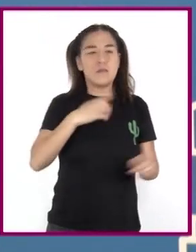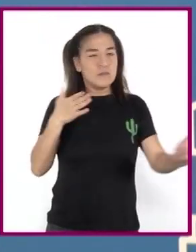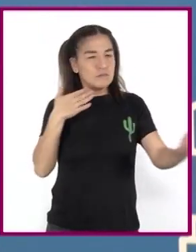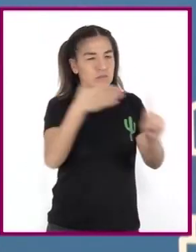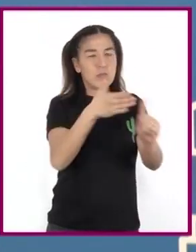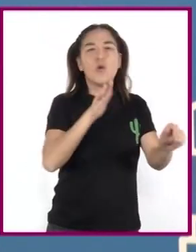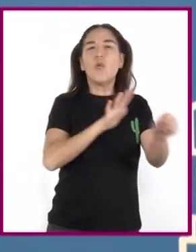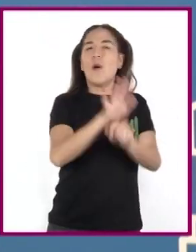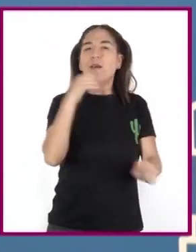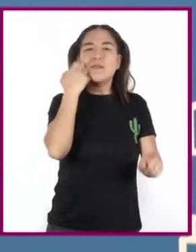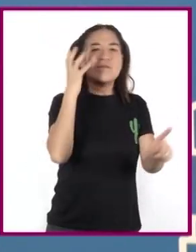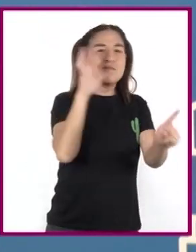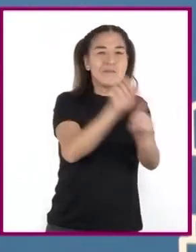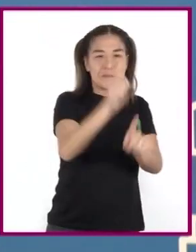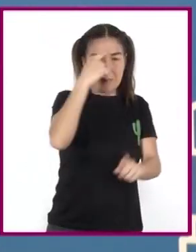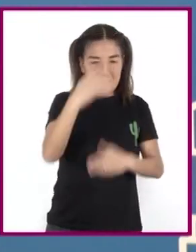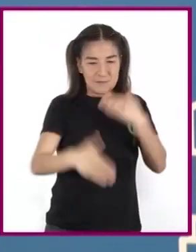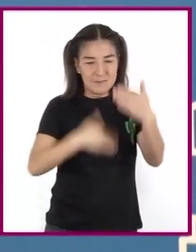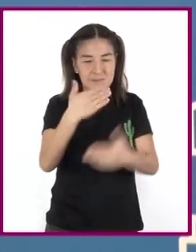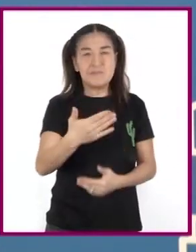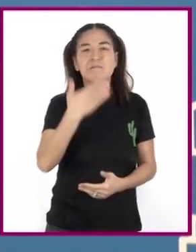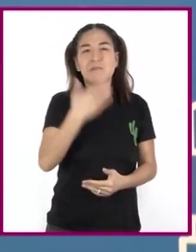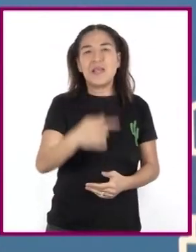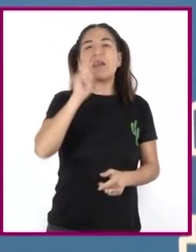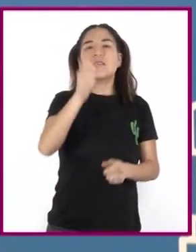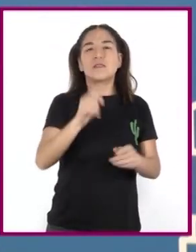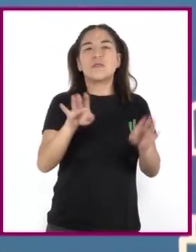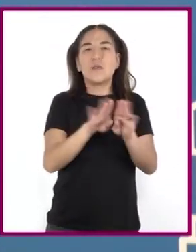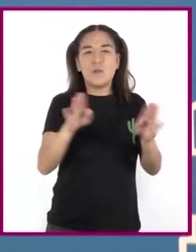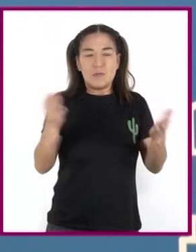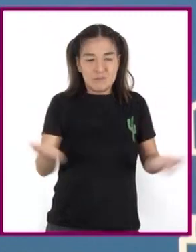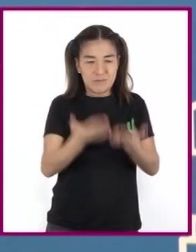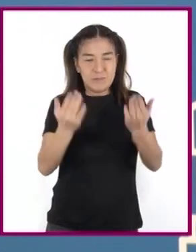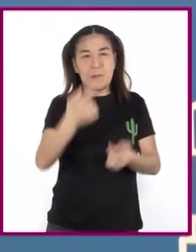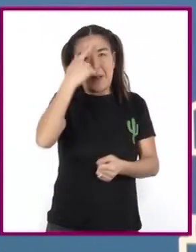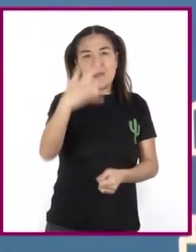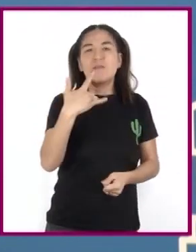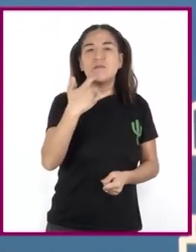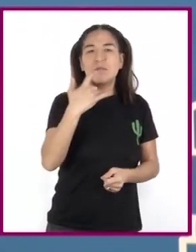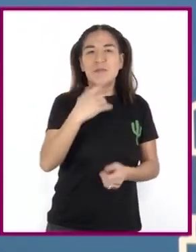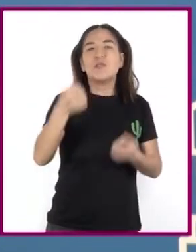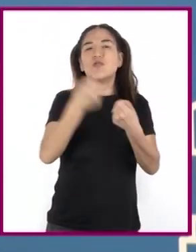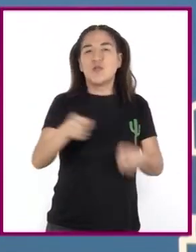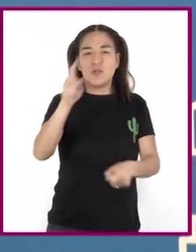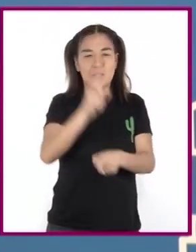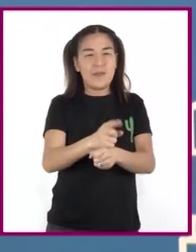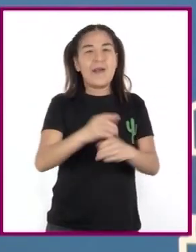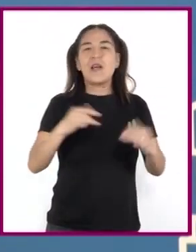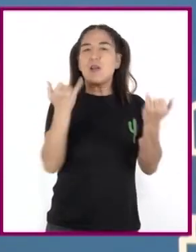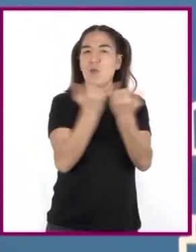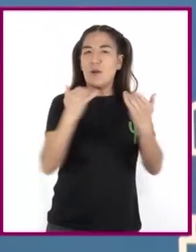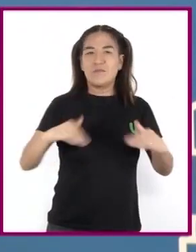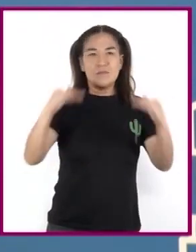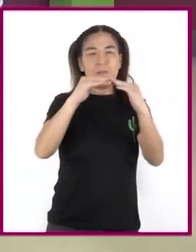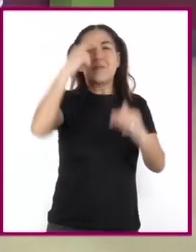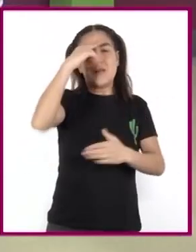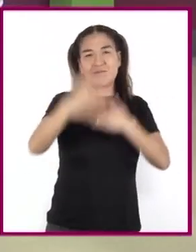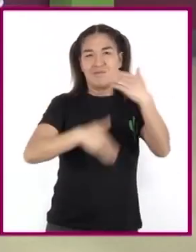y desarrollar estrategias de acción orientadas a lograr una sociedad más igualitaria y en progreso.